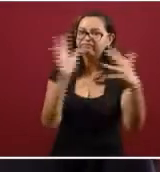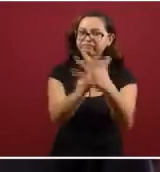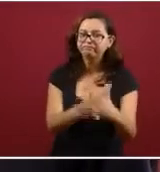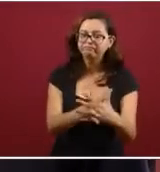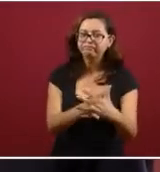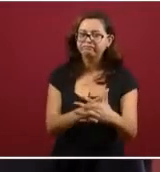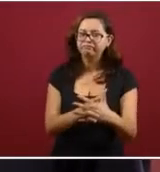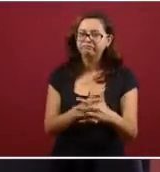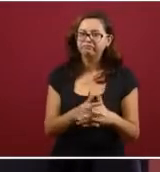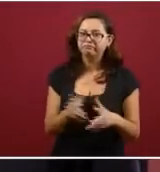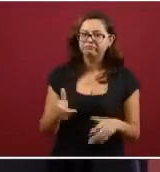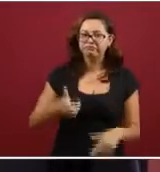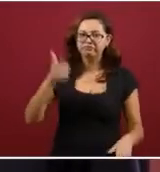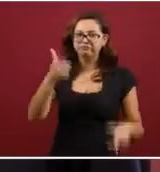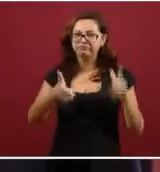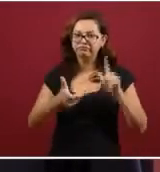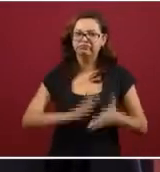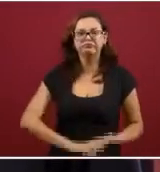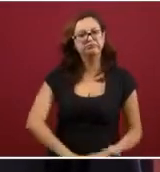violencia.